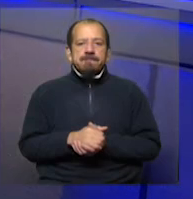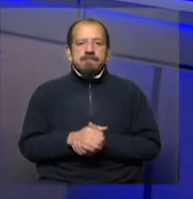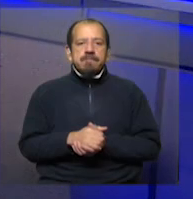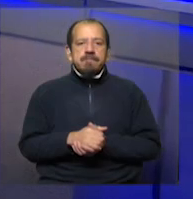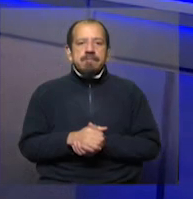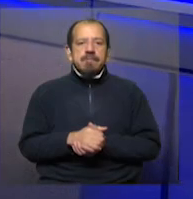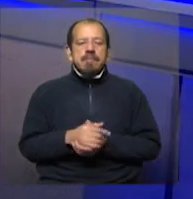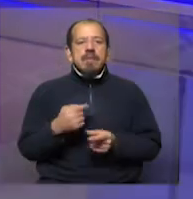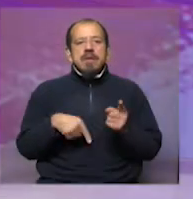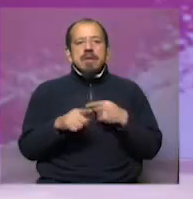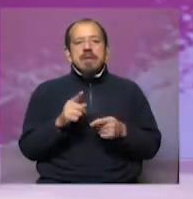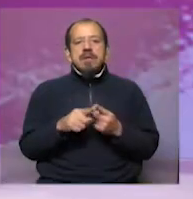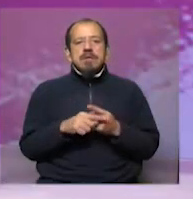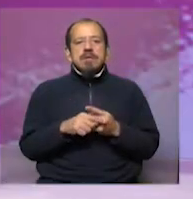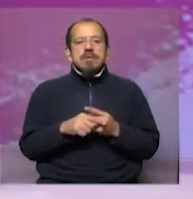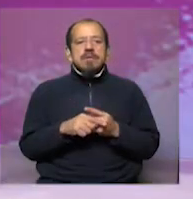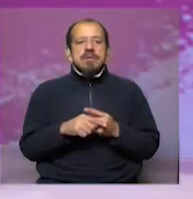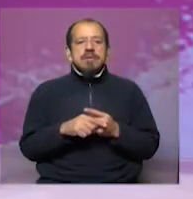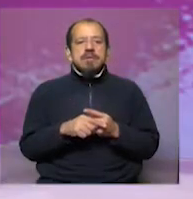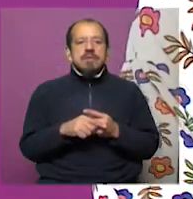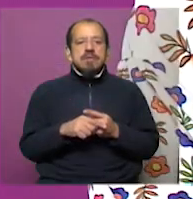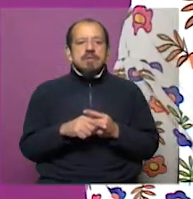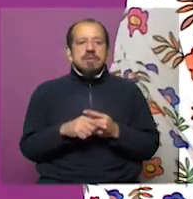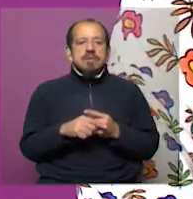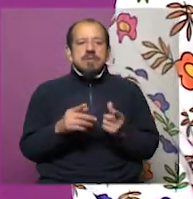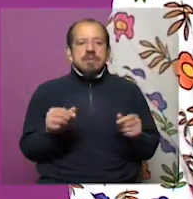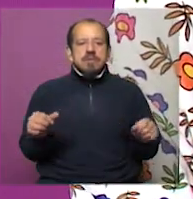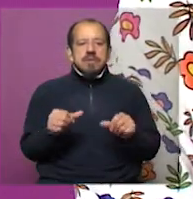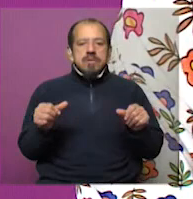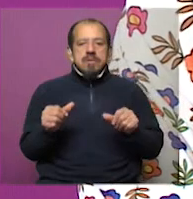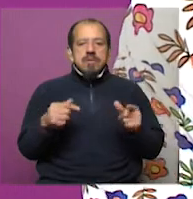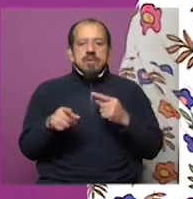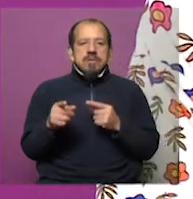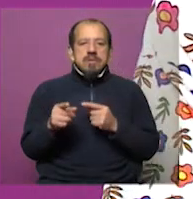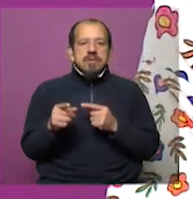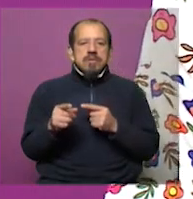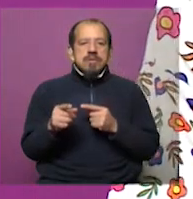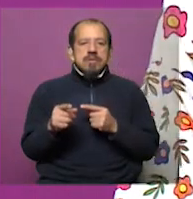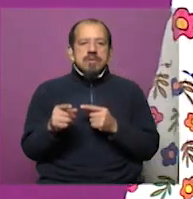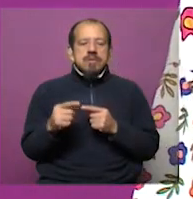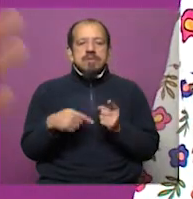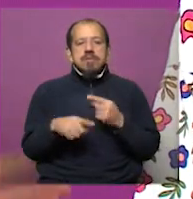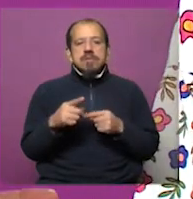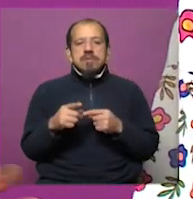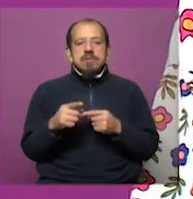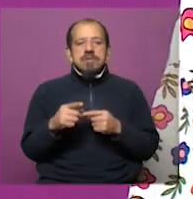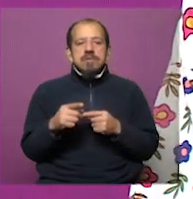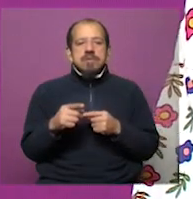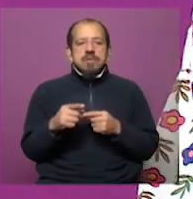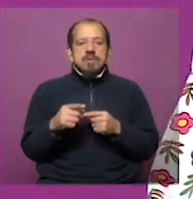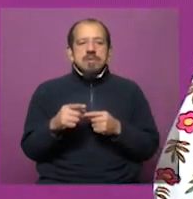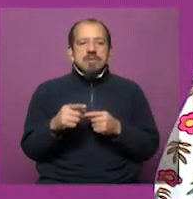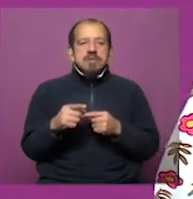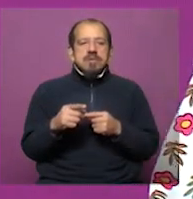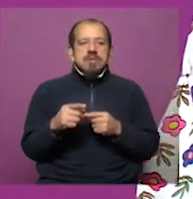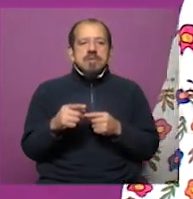como espectador o recién empezando a hacer sus primeras realizaciones y ver como todo el camino, que pasan un montón de rubros, ¿no? De